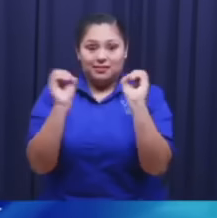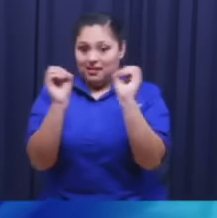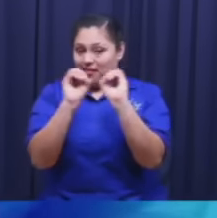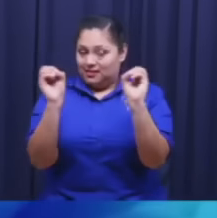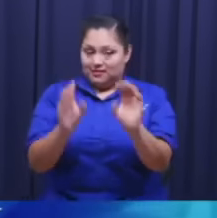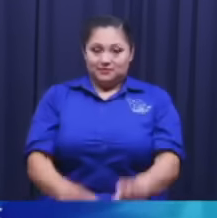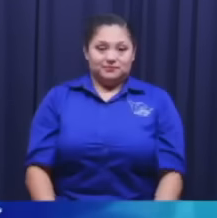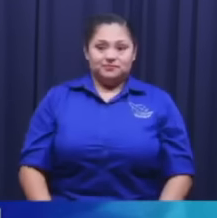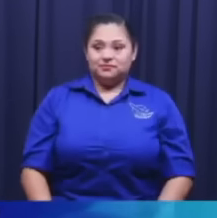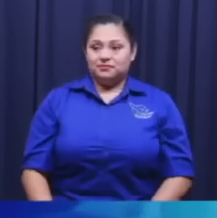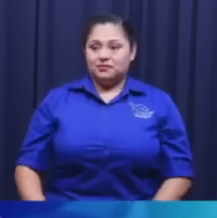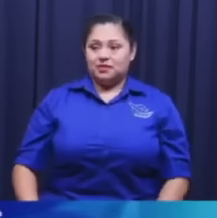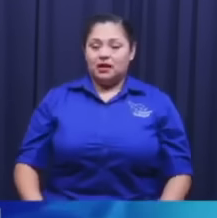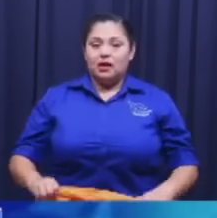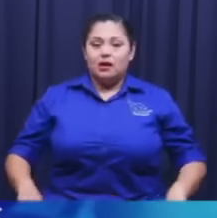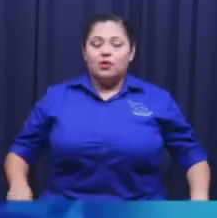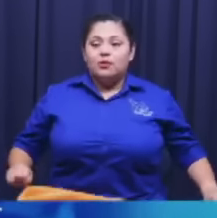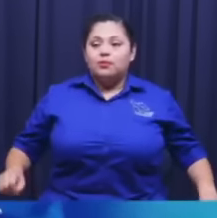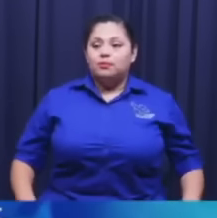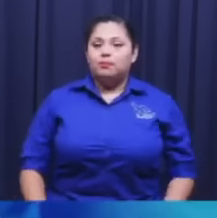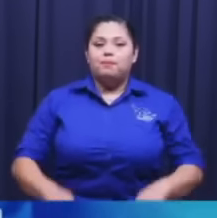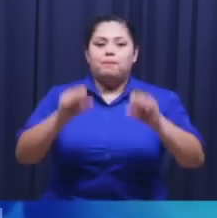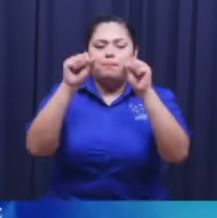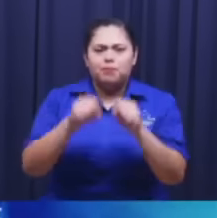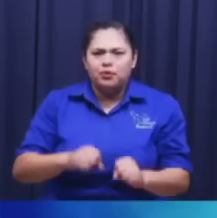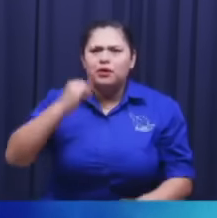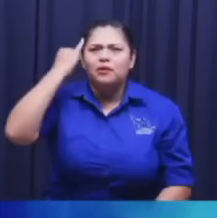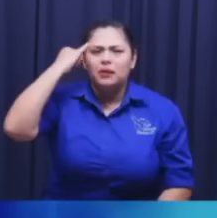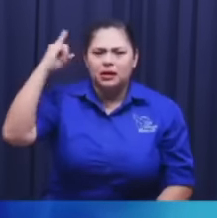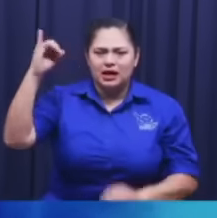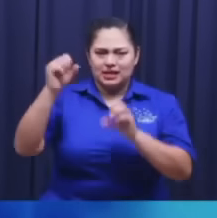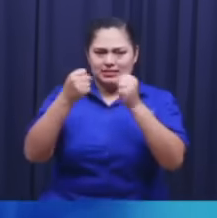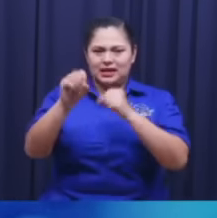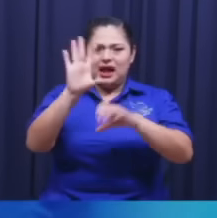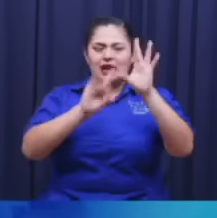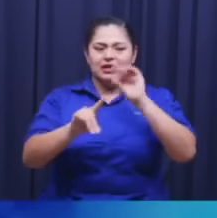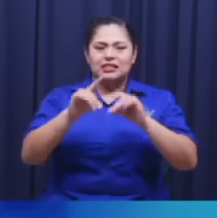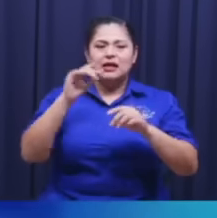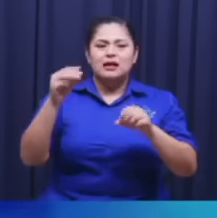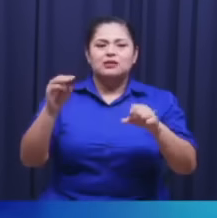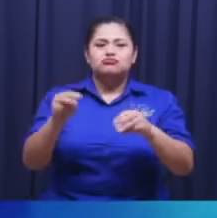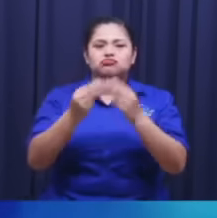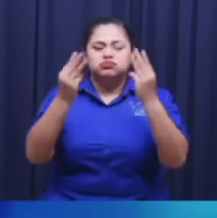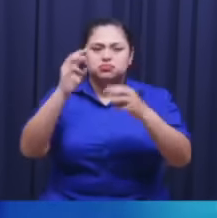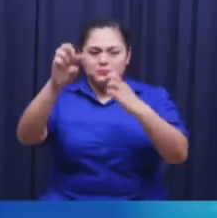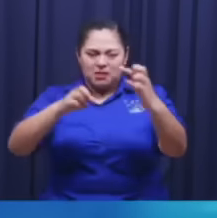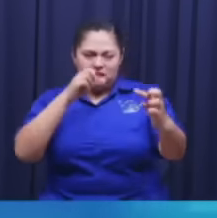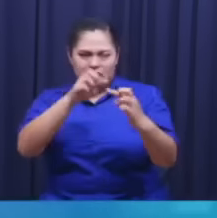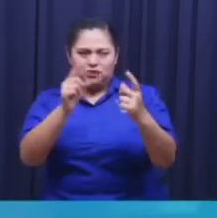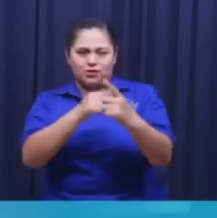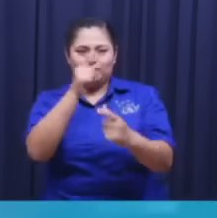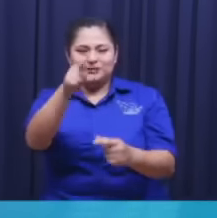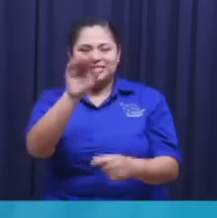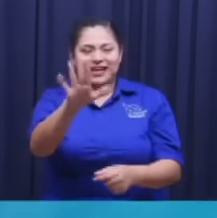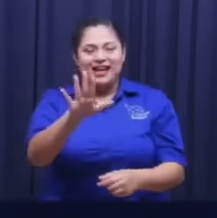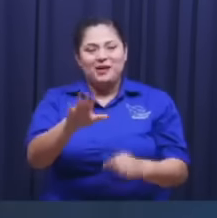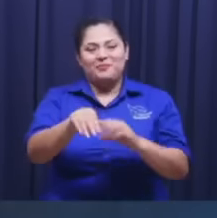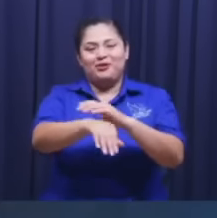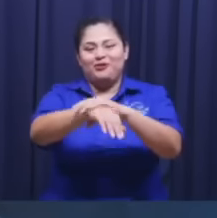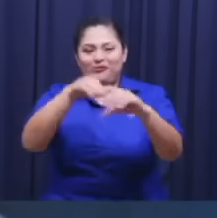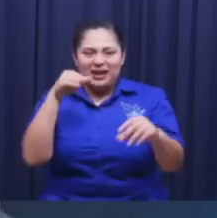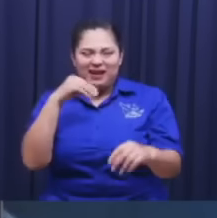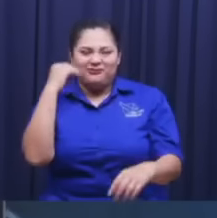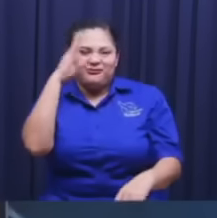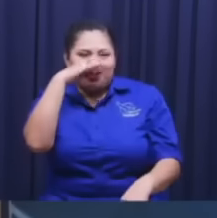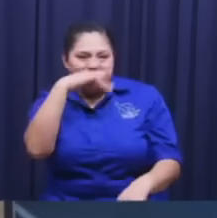Nadie se pudo haber imaginado hacer a alguien tan perfecto como usted. Claro, por fuera mal emplasticado, pero todo